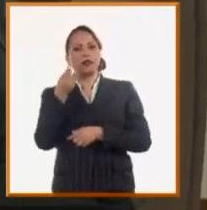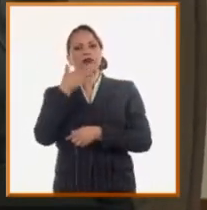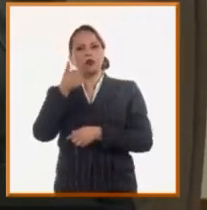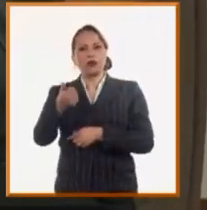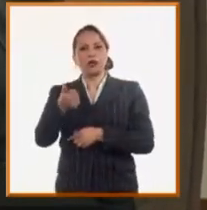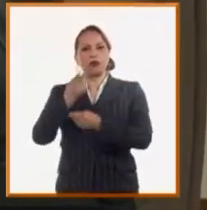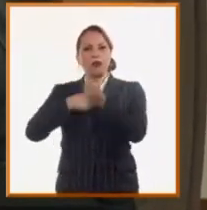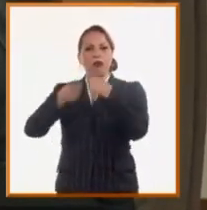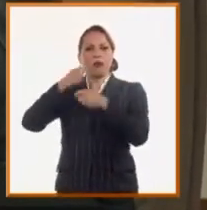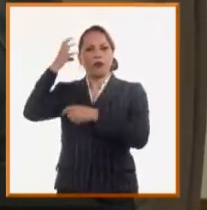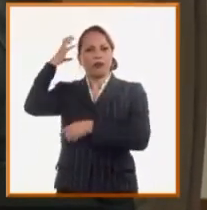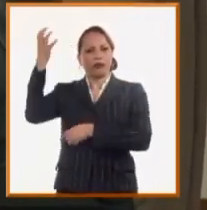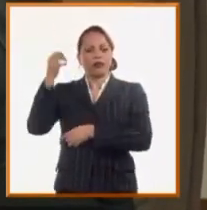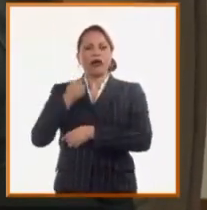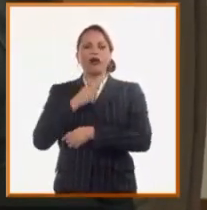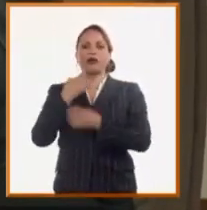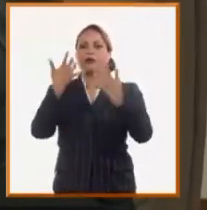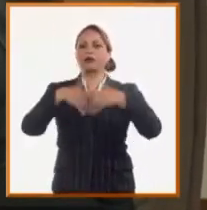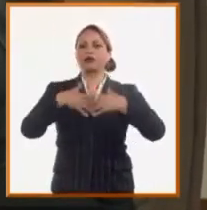Estado.